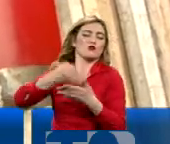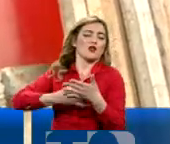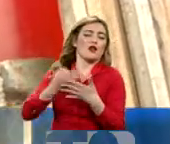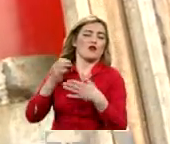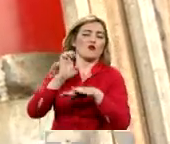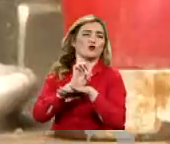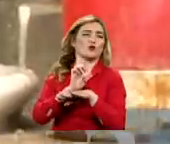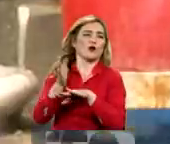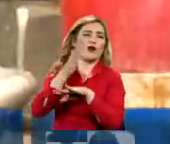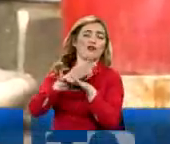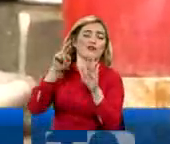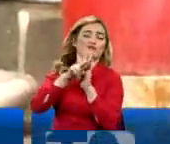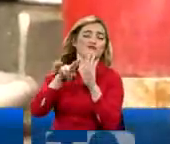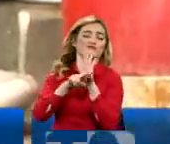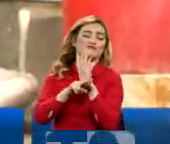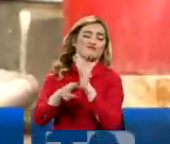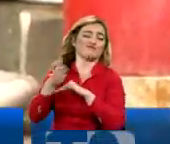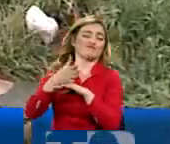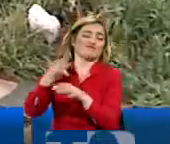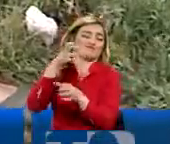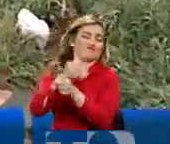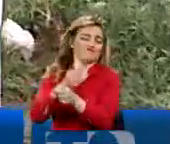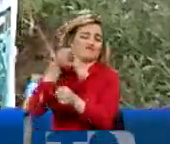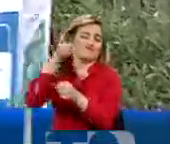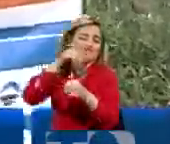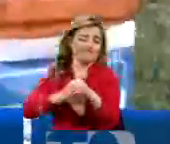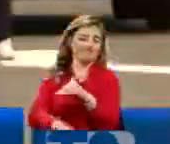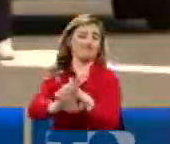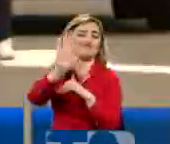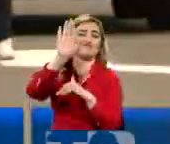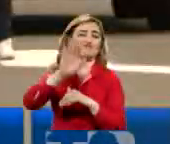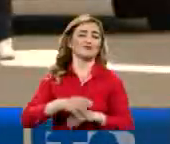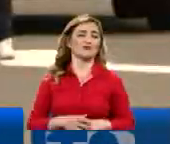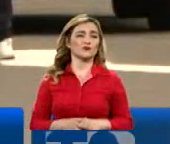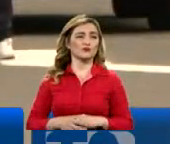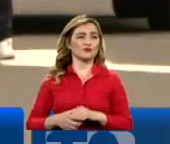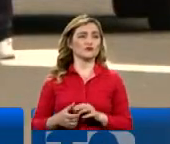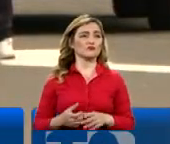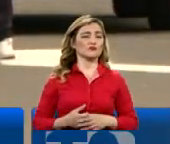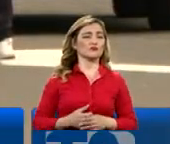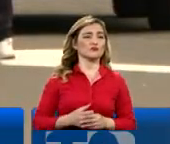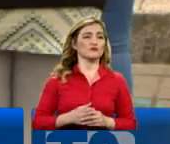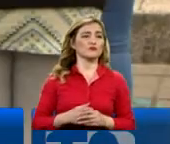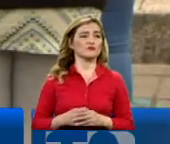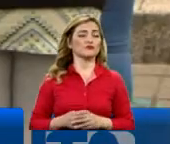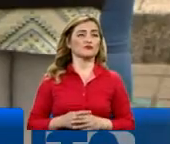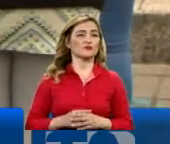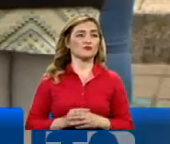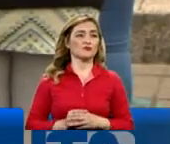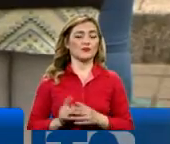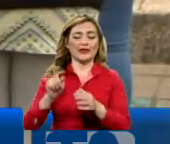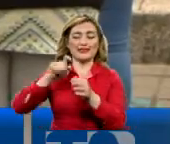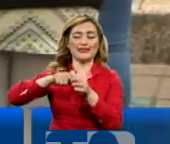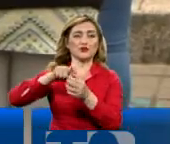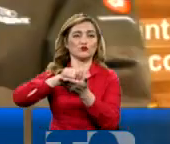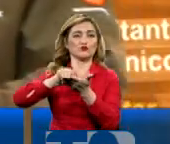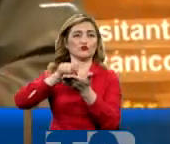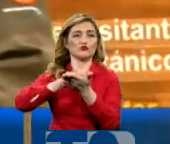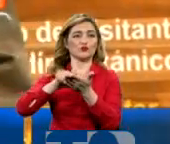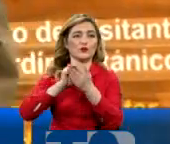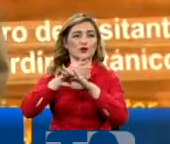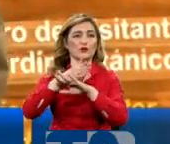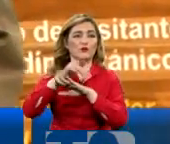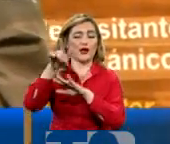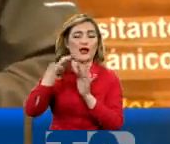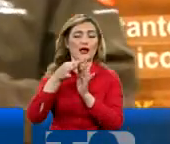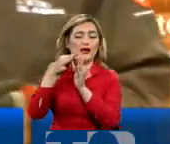cumplir con una serie de requisitos de bioseguridad para el ingreso en el control casspi se debe realizar un registro para posteriormente escuchar las indicaciones